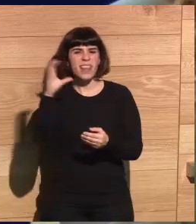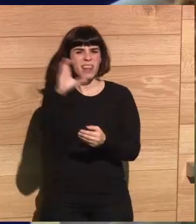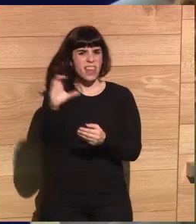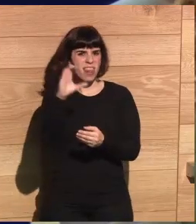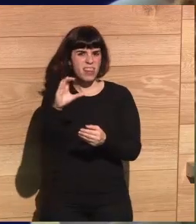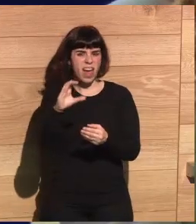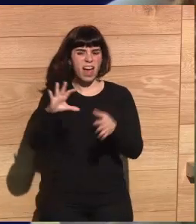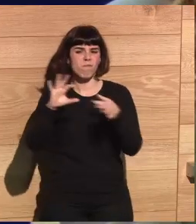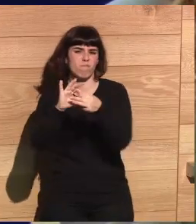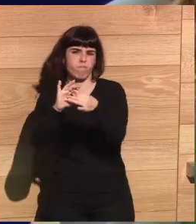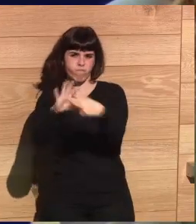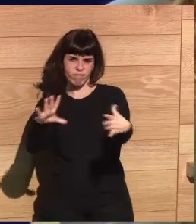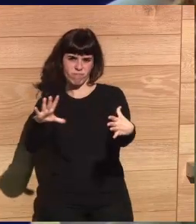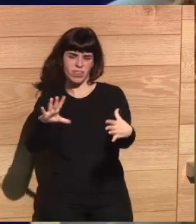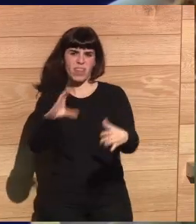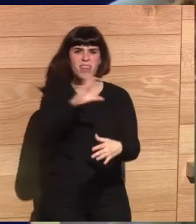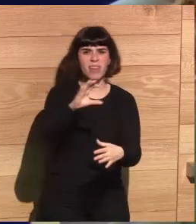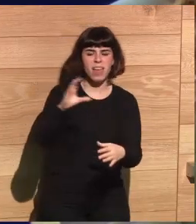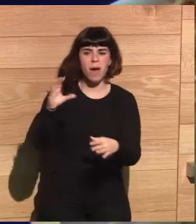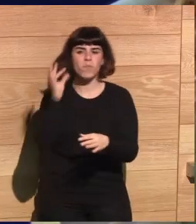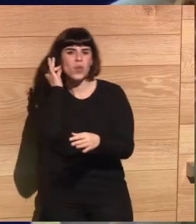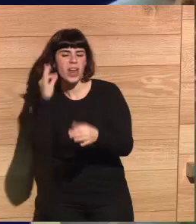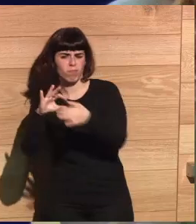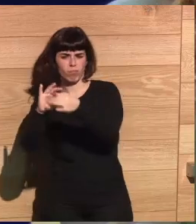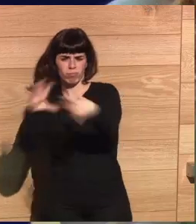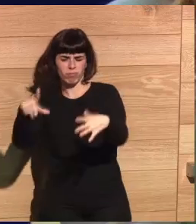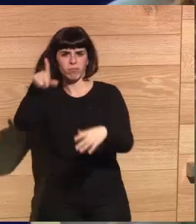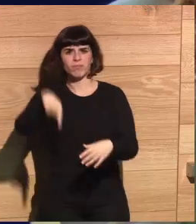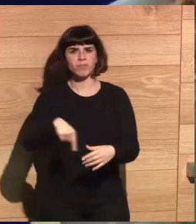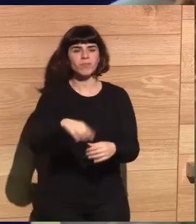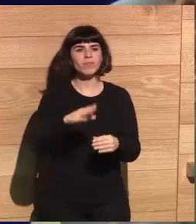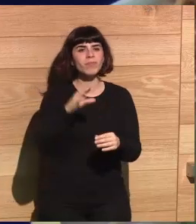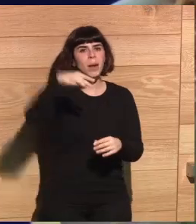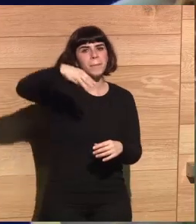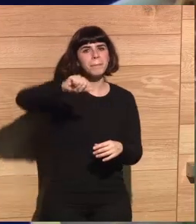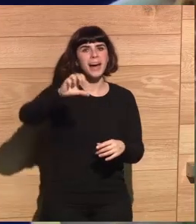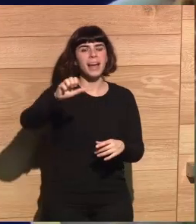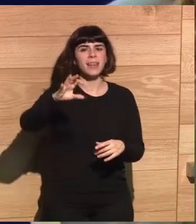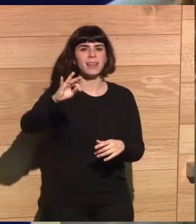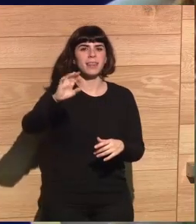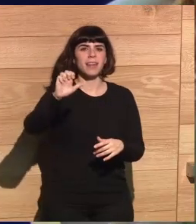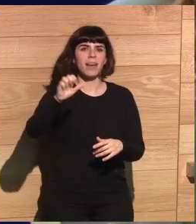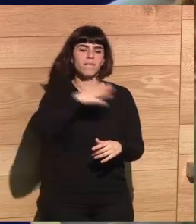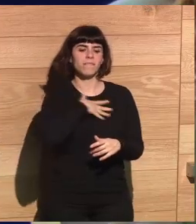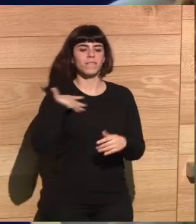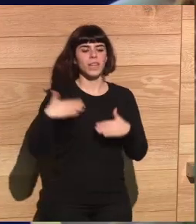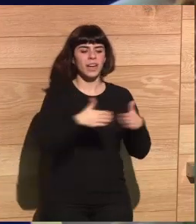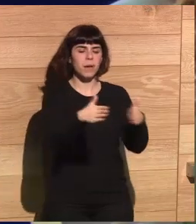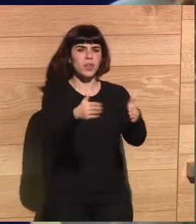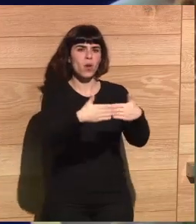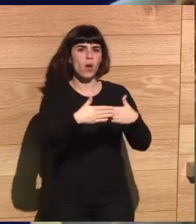ciencia ni la ciencia para la mujer. Entonces, que Maite haya decidido abrir ese camino y tratar de investigar